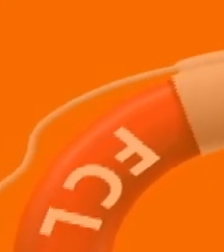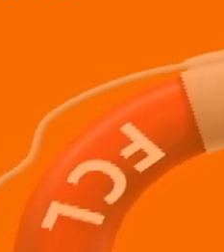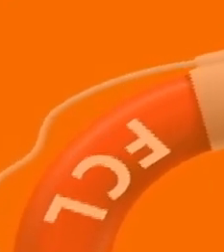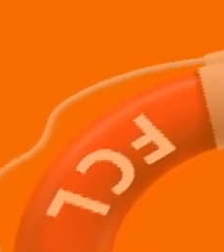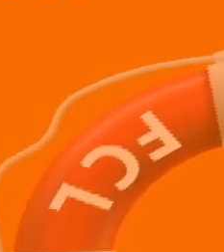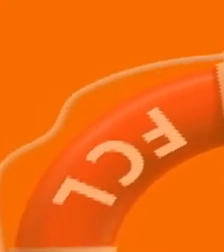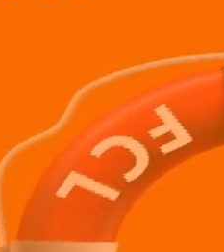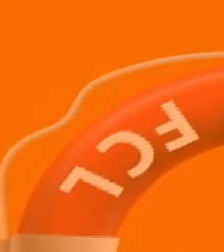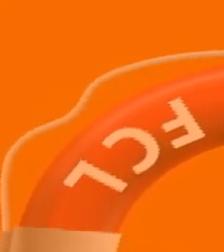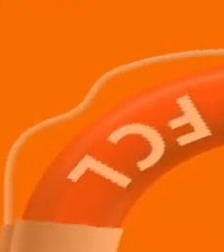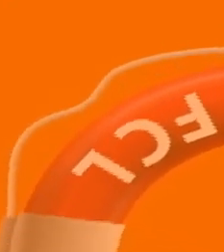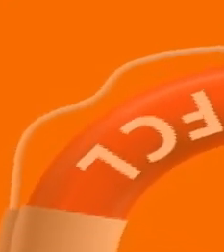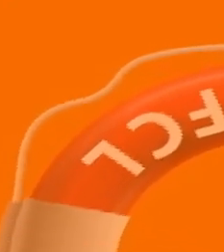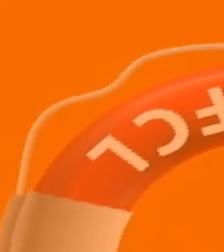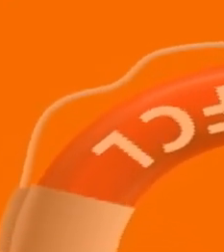4052-8720 y